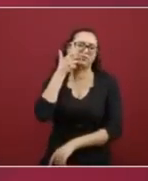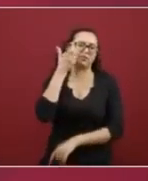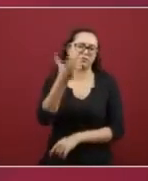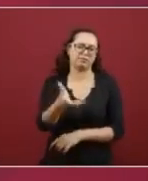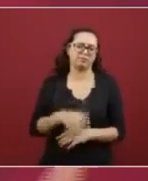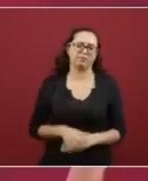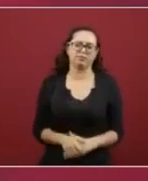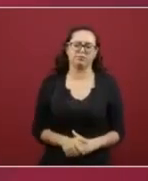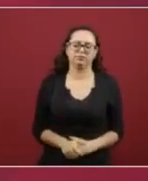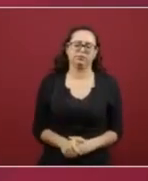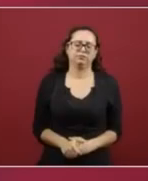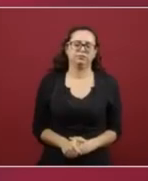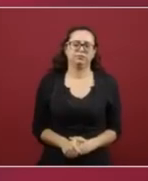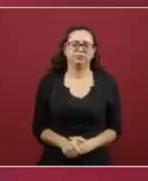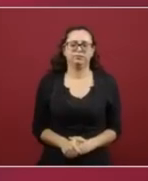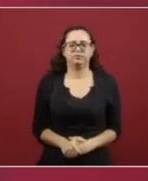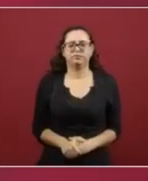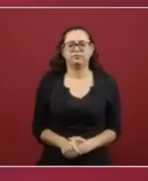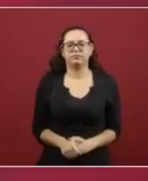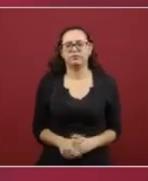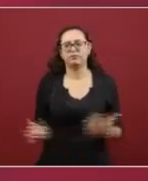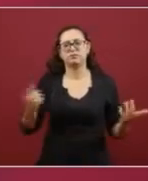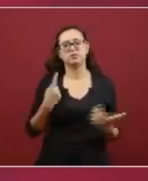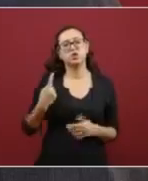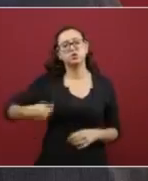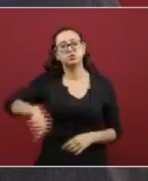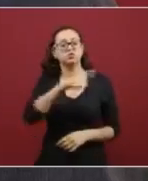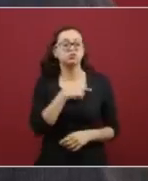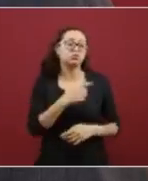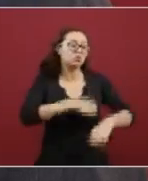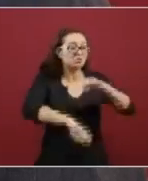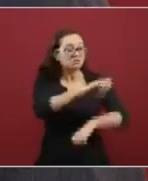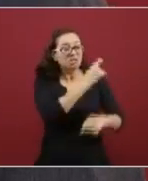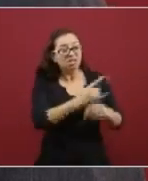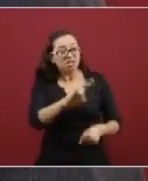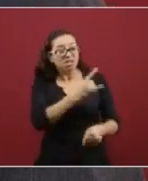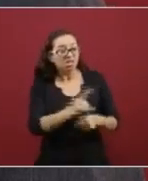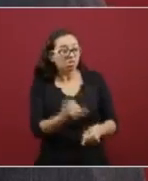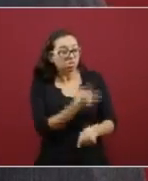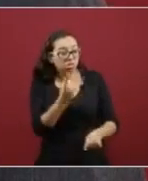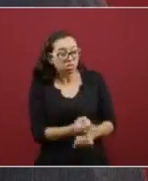No vamos a estar manteniendo empresas ineficientes.